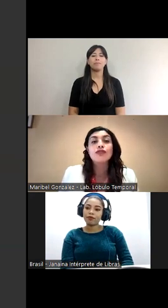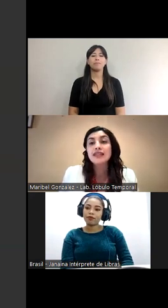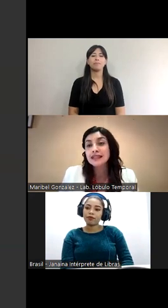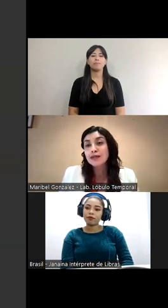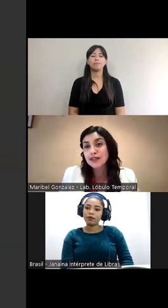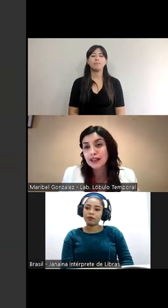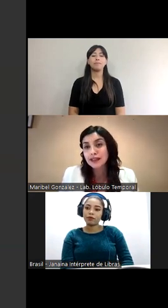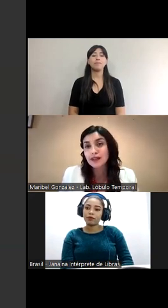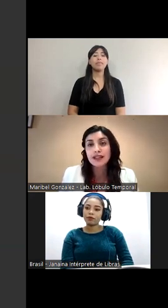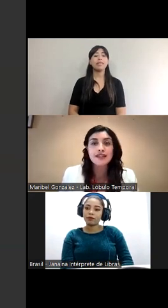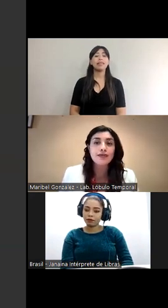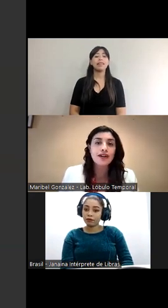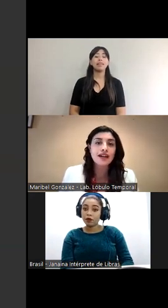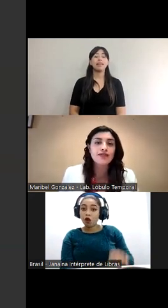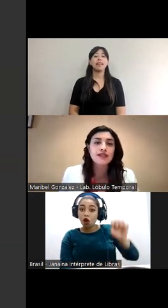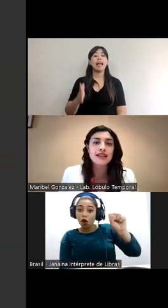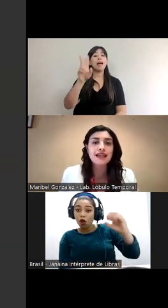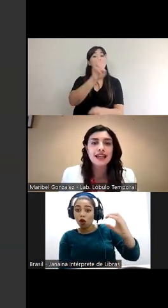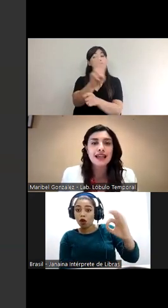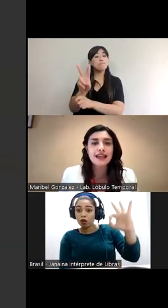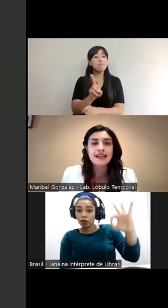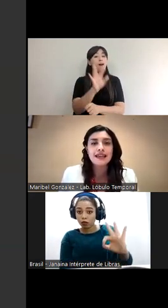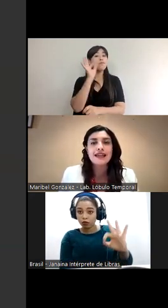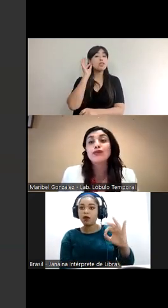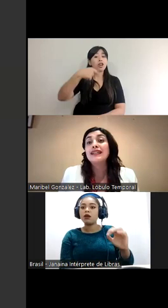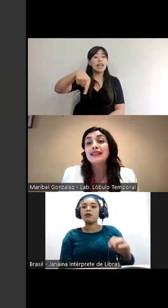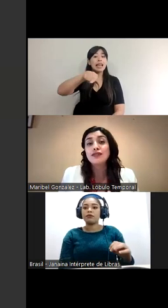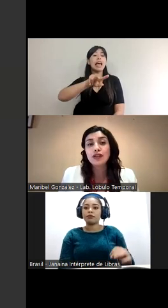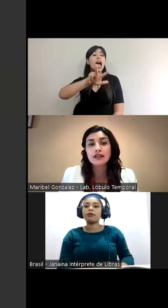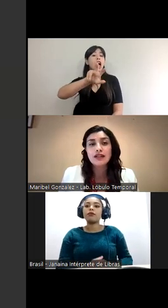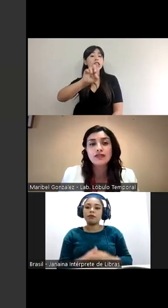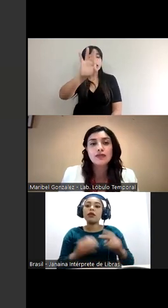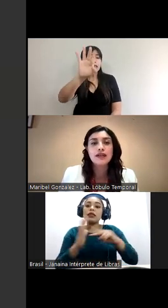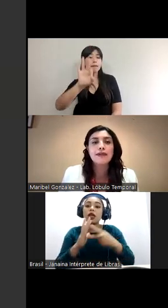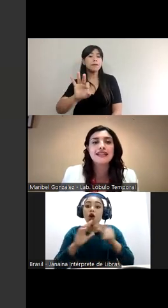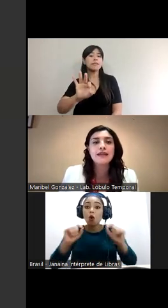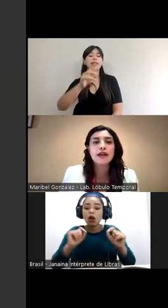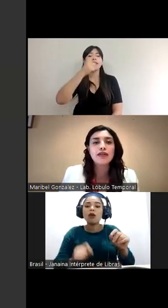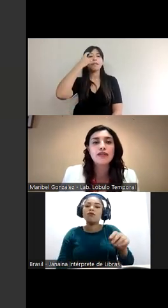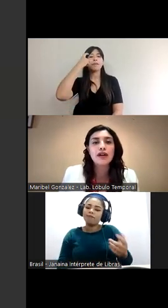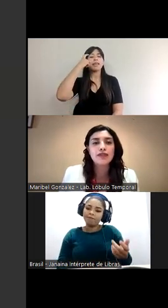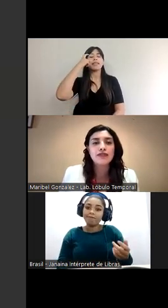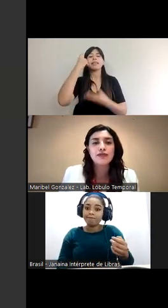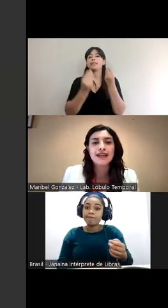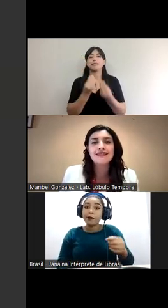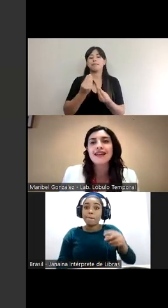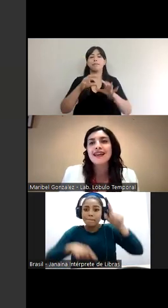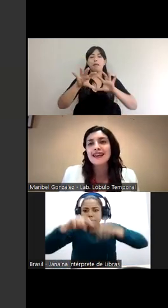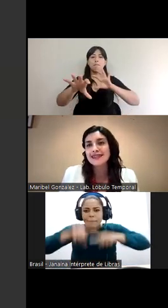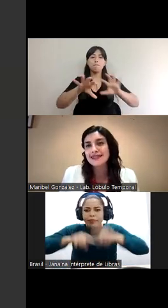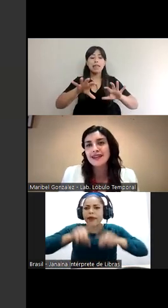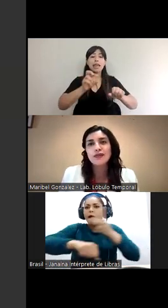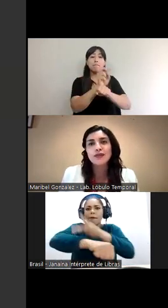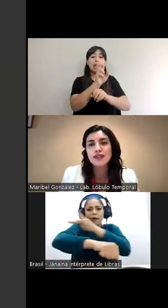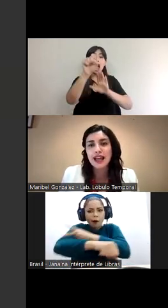El 80% de las educadoras considera que la utilización de los materiales pedagógicos audiovisuales